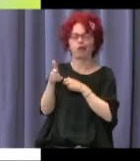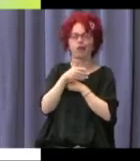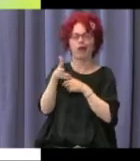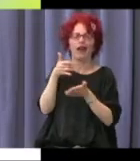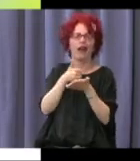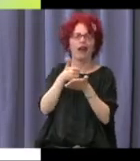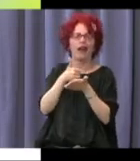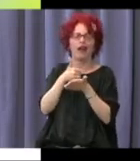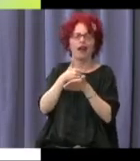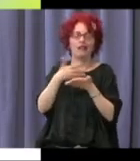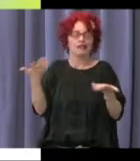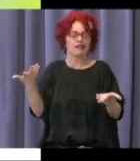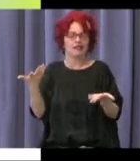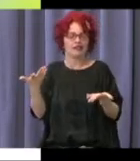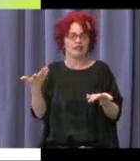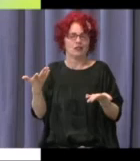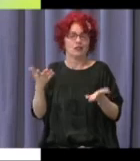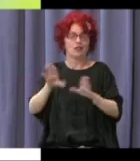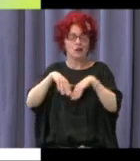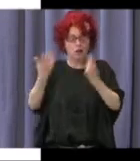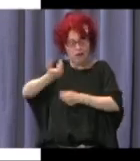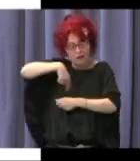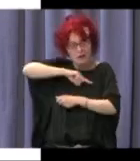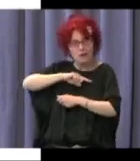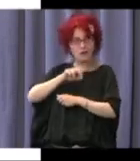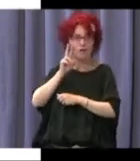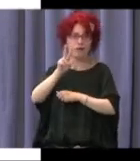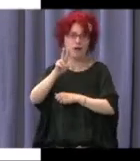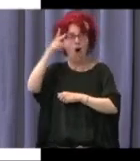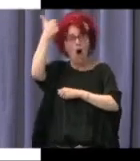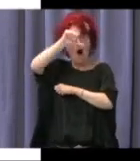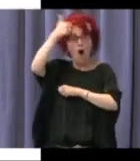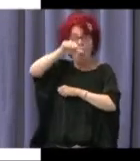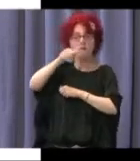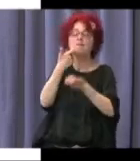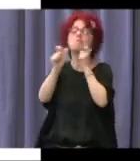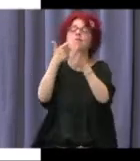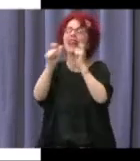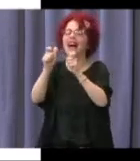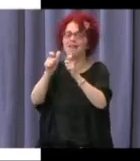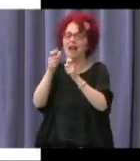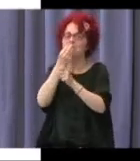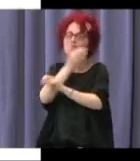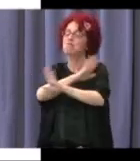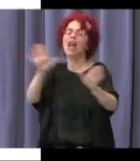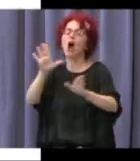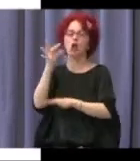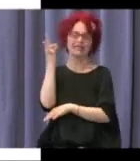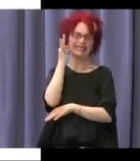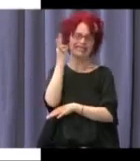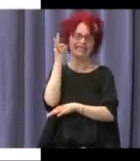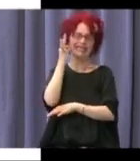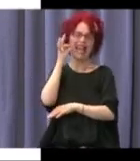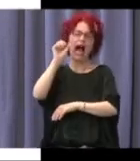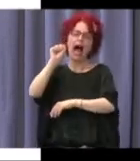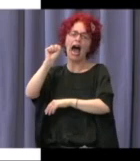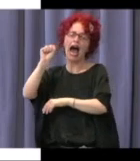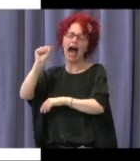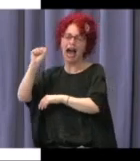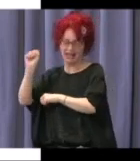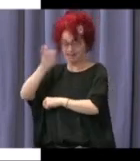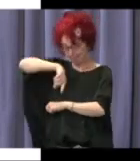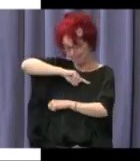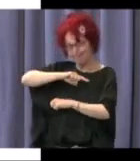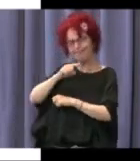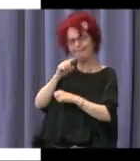insultar más grande a un hombre, pues es quitándole esto. El insulto, además, está muy, muy relacionado con la violencia